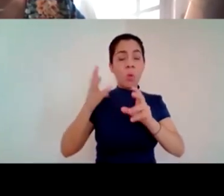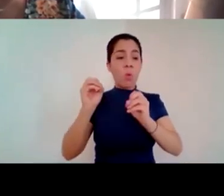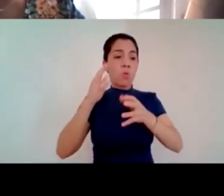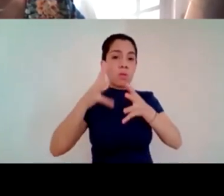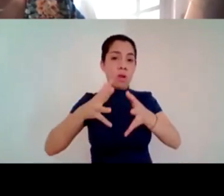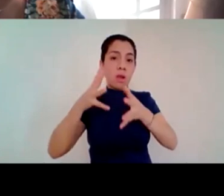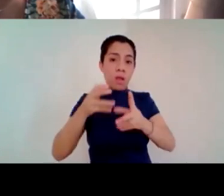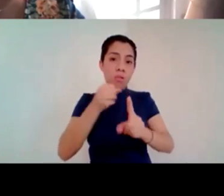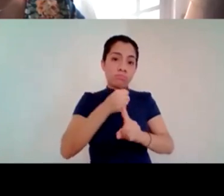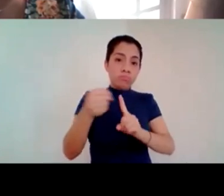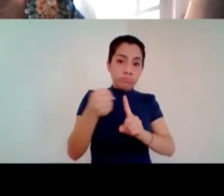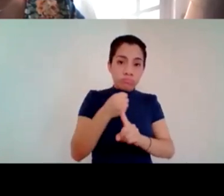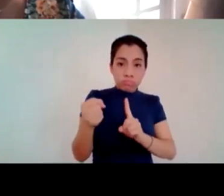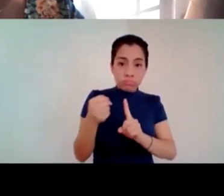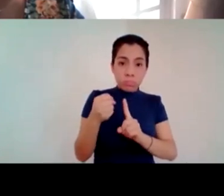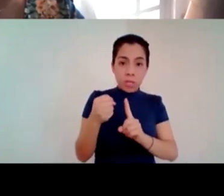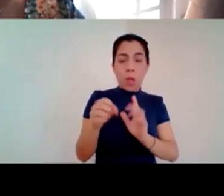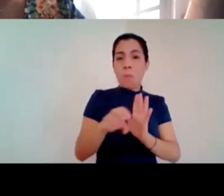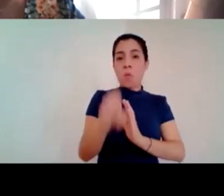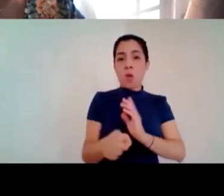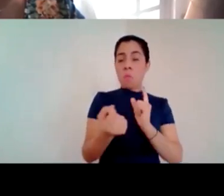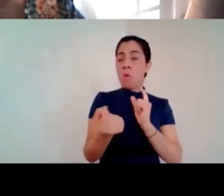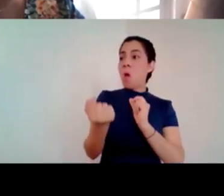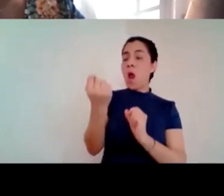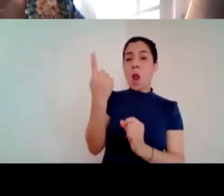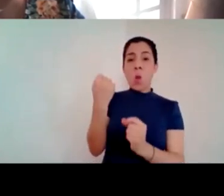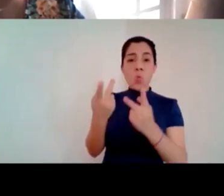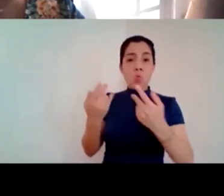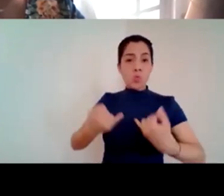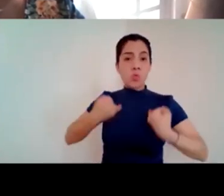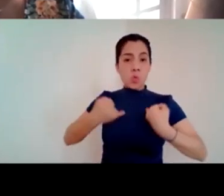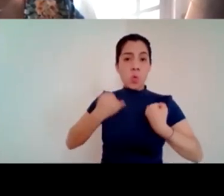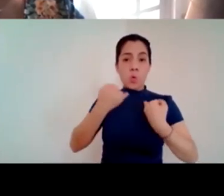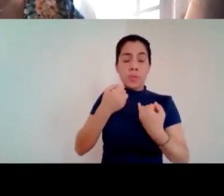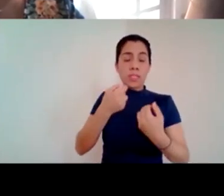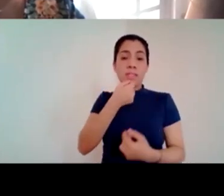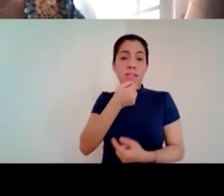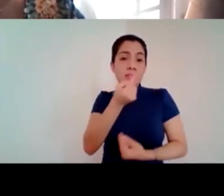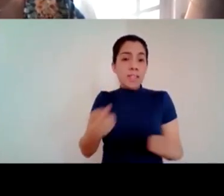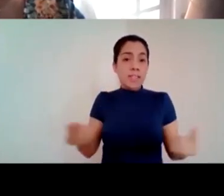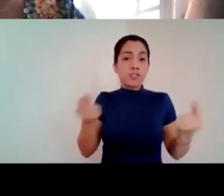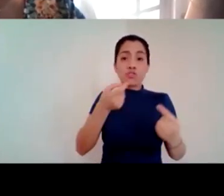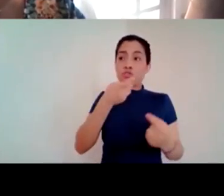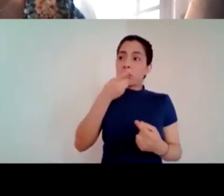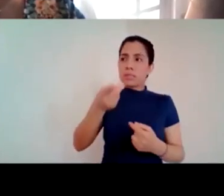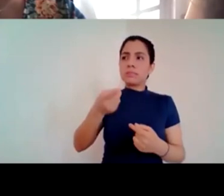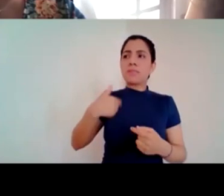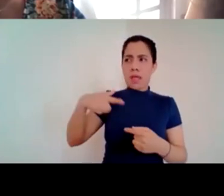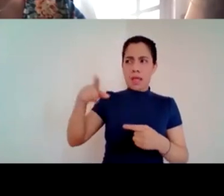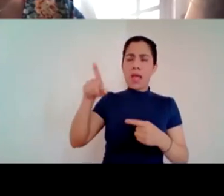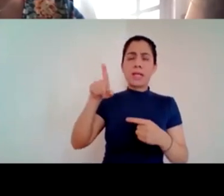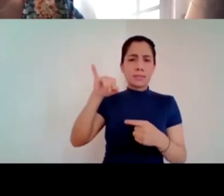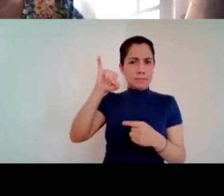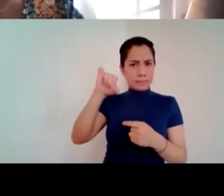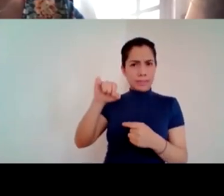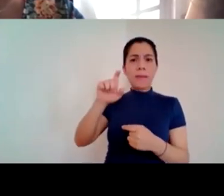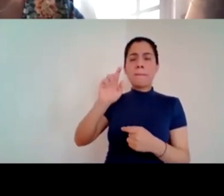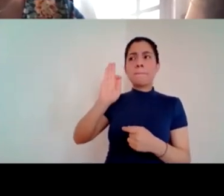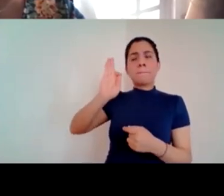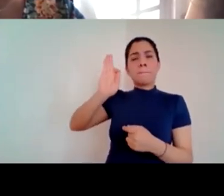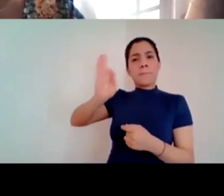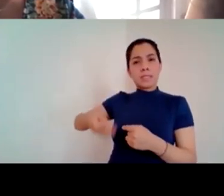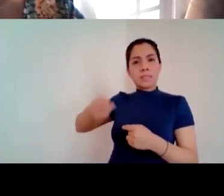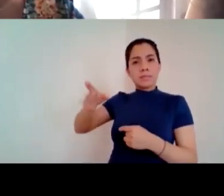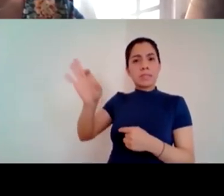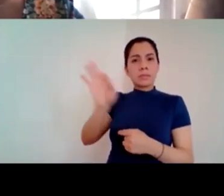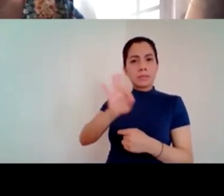chicos nos han dicho que me rompa la cara no me interesa pero lo que me queda adentro es que algún día lo voy a estrangular a